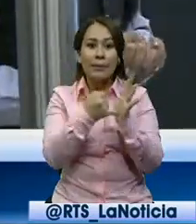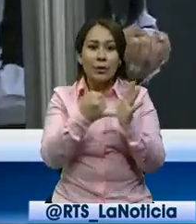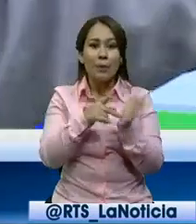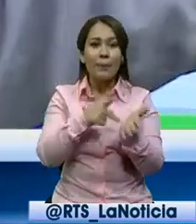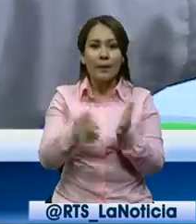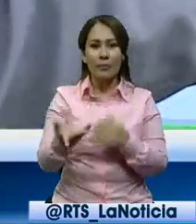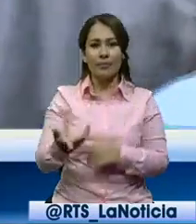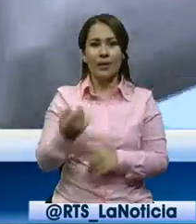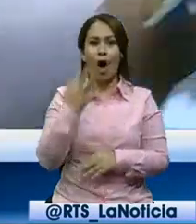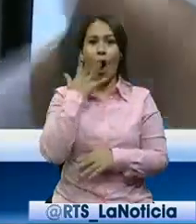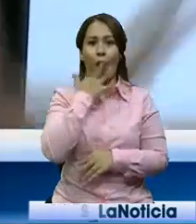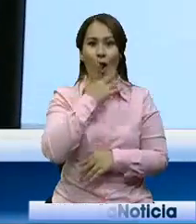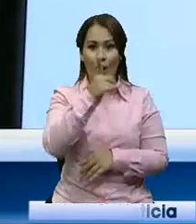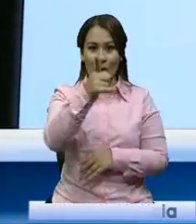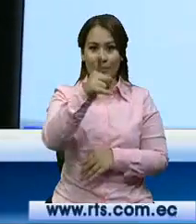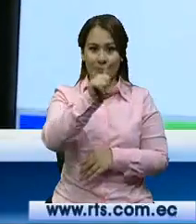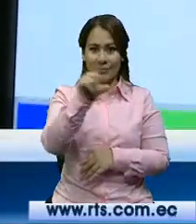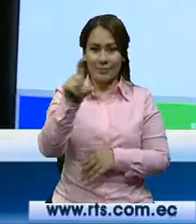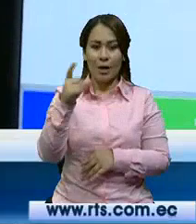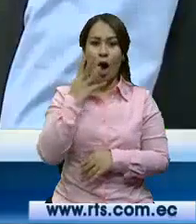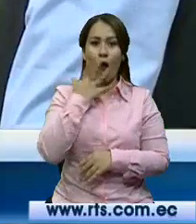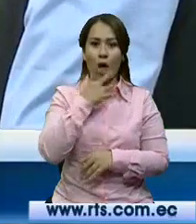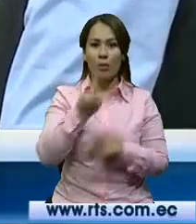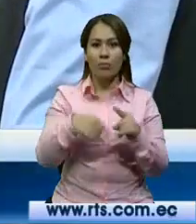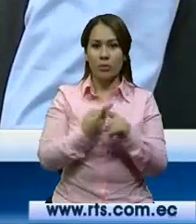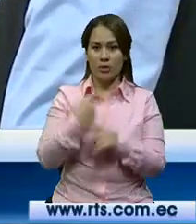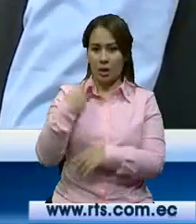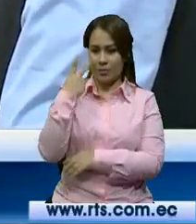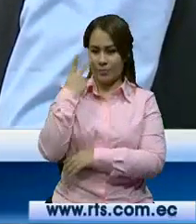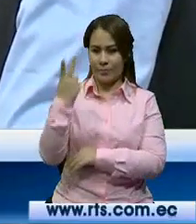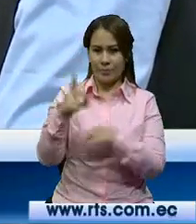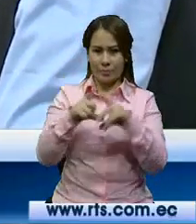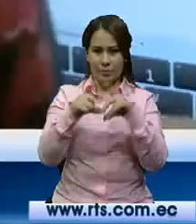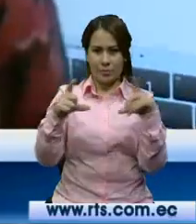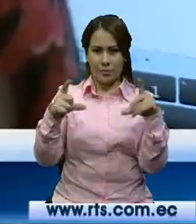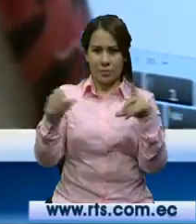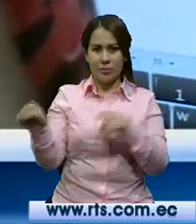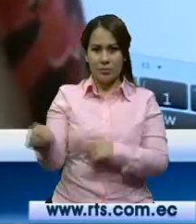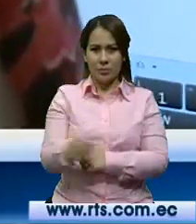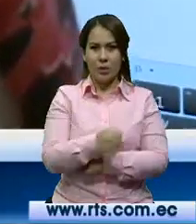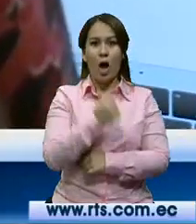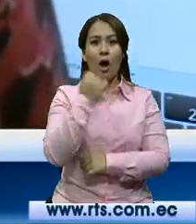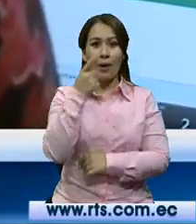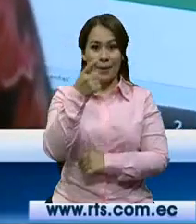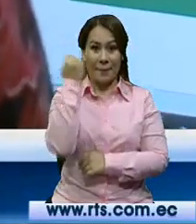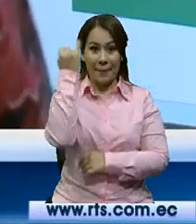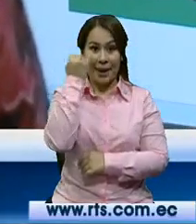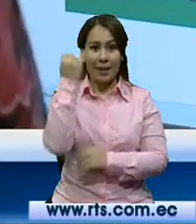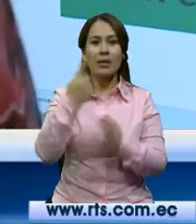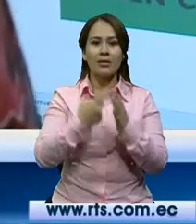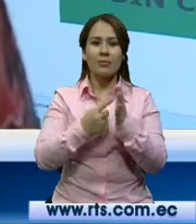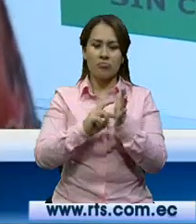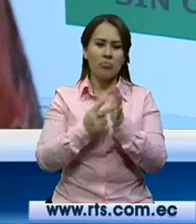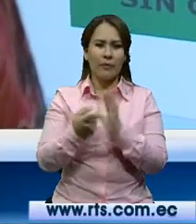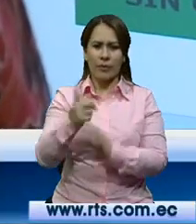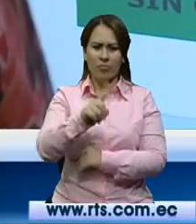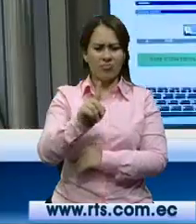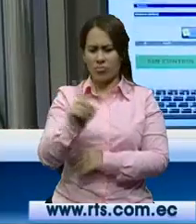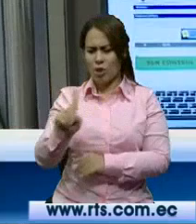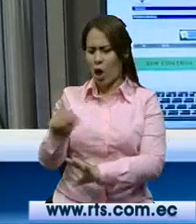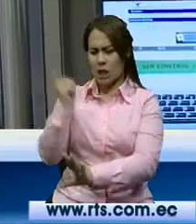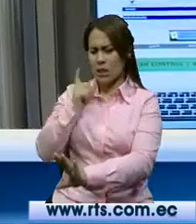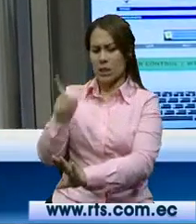determinada señal de color al momento que los operadores revisan documentación y equipaje. Color verde le permite salir sin revisión de